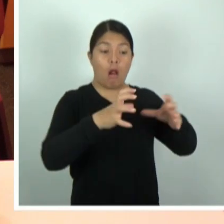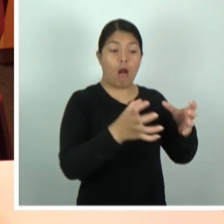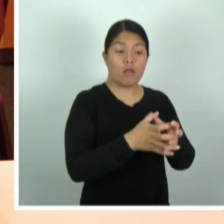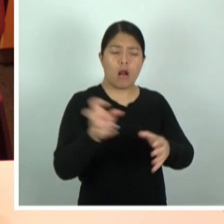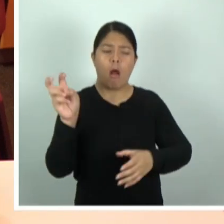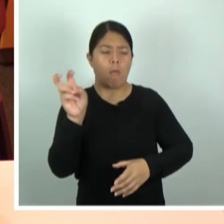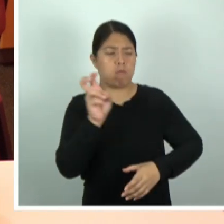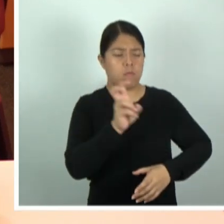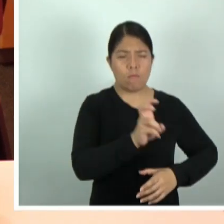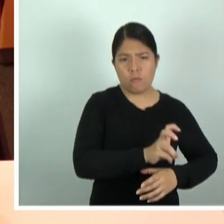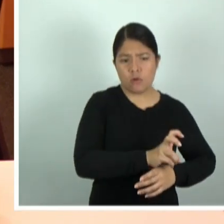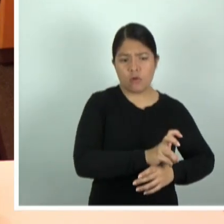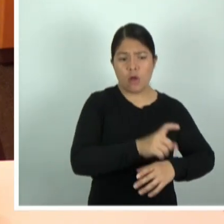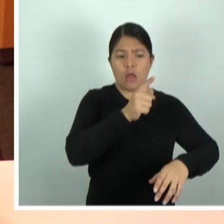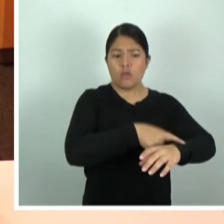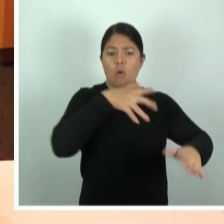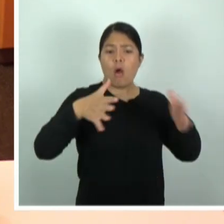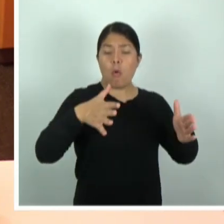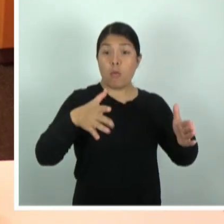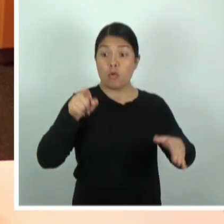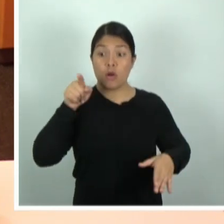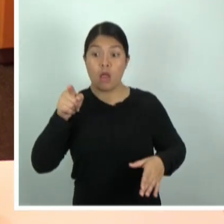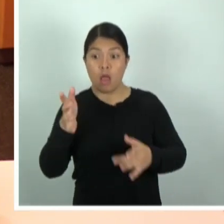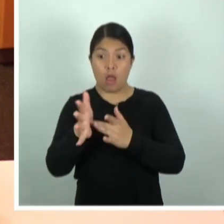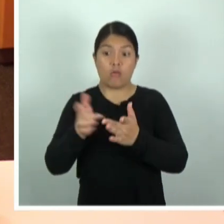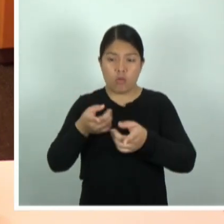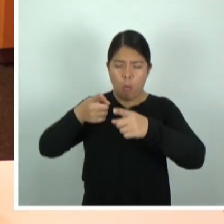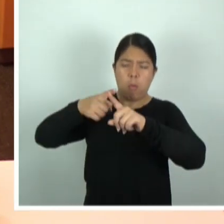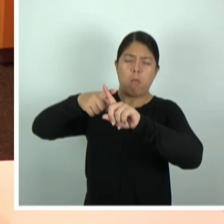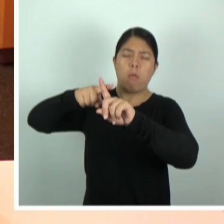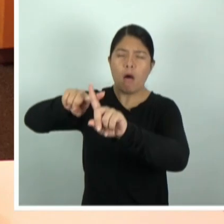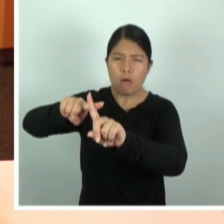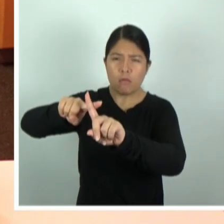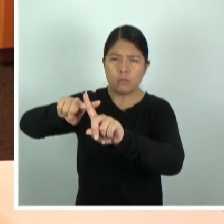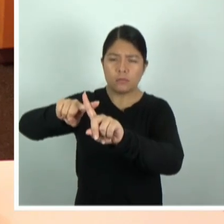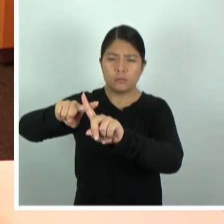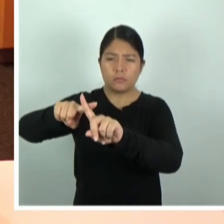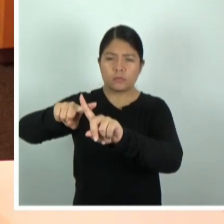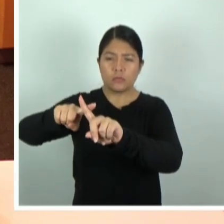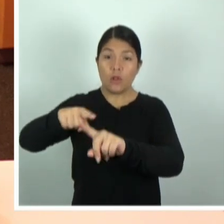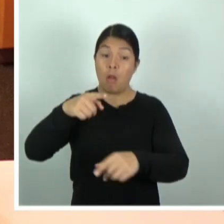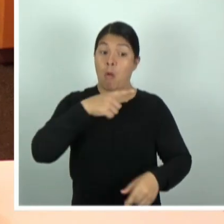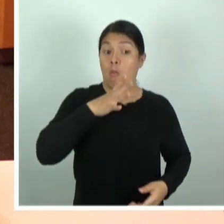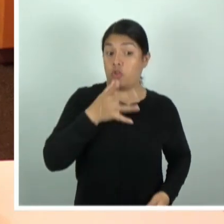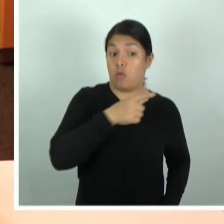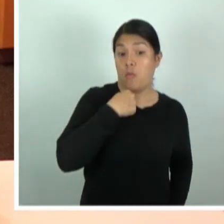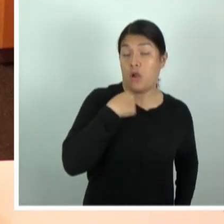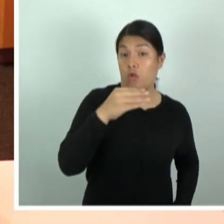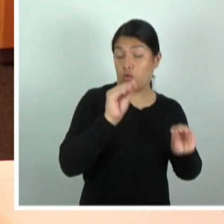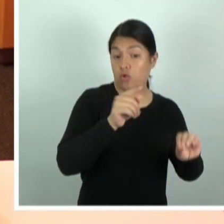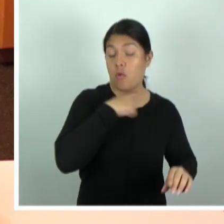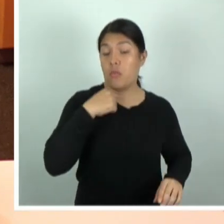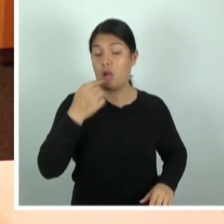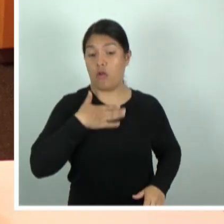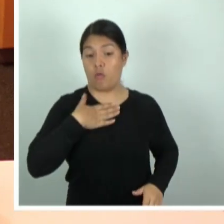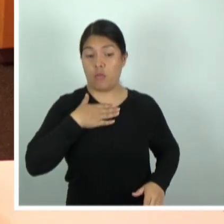tierra y en el momento que Él fue crucificado, tu pecado, mi pecado, toda